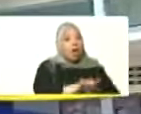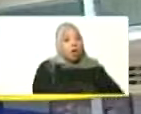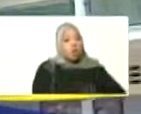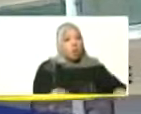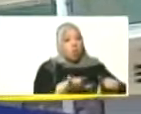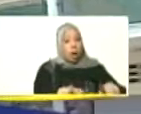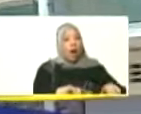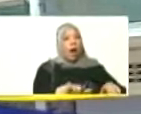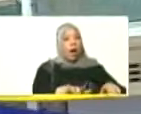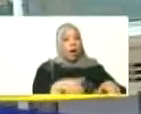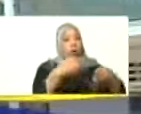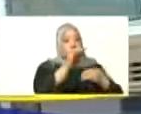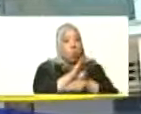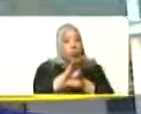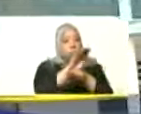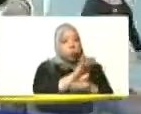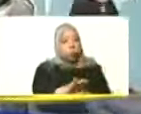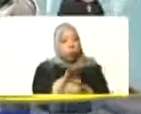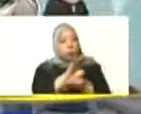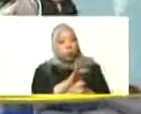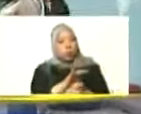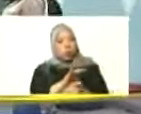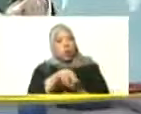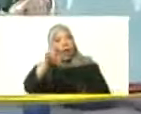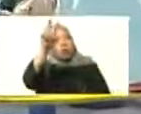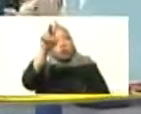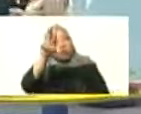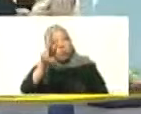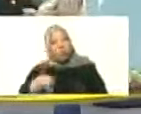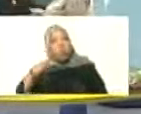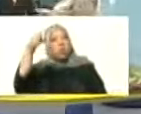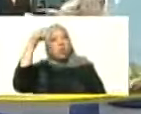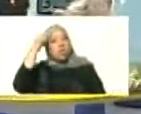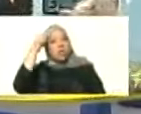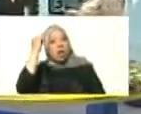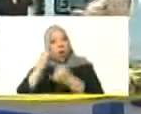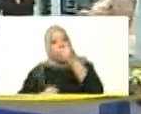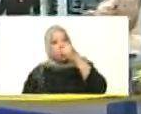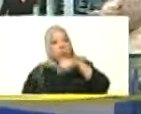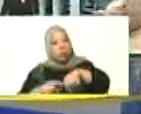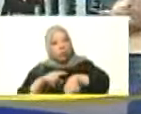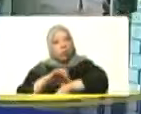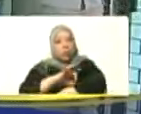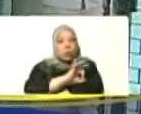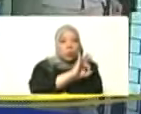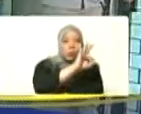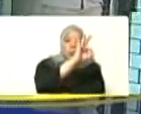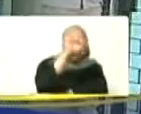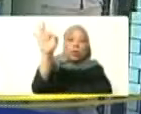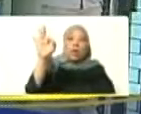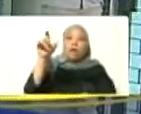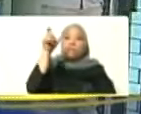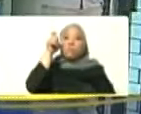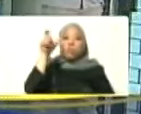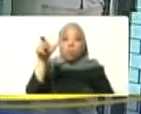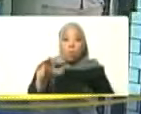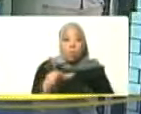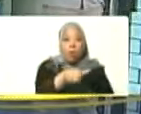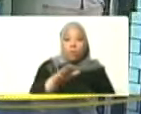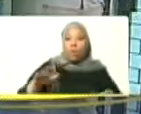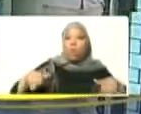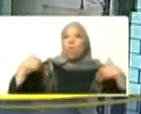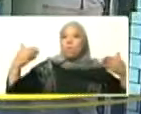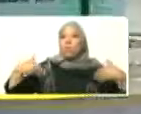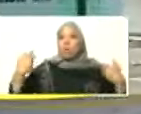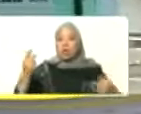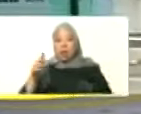visto pues al pasar de estos días, de estas últimas horas, ese pueblo que está alegre por conseguir sus